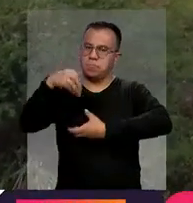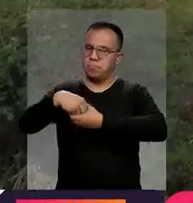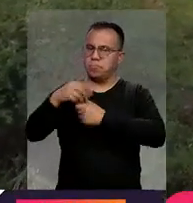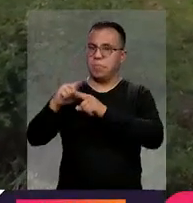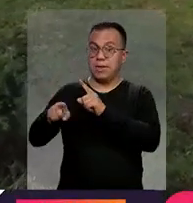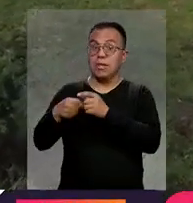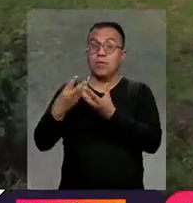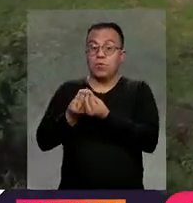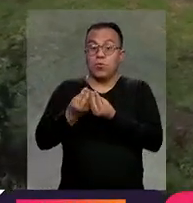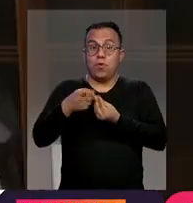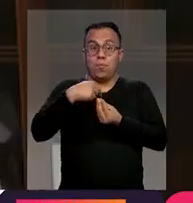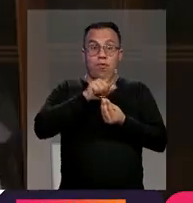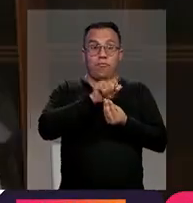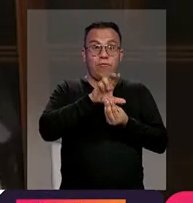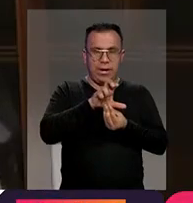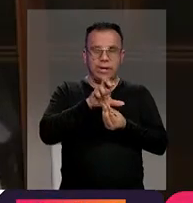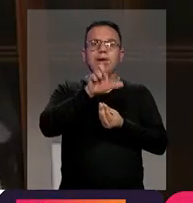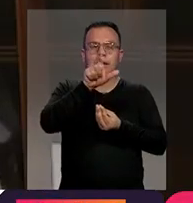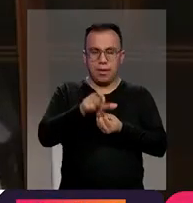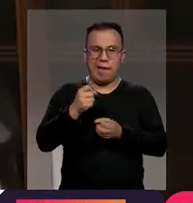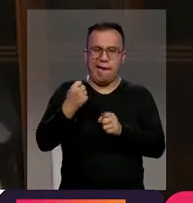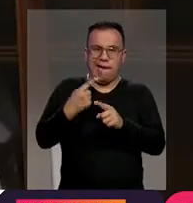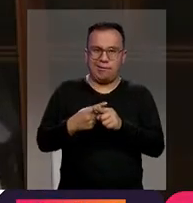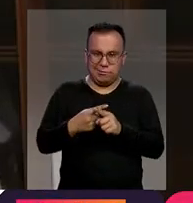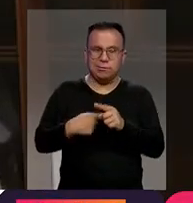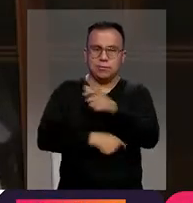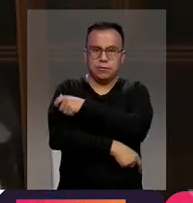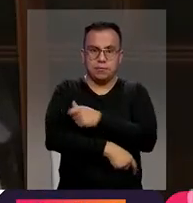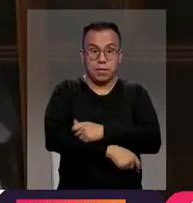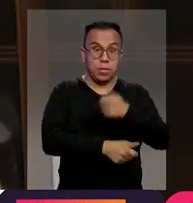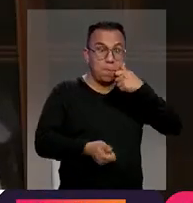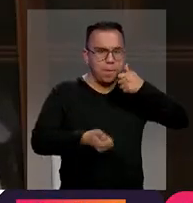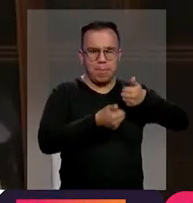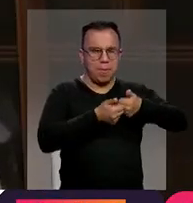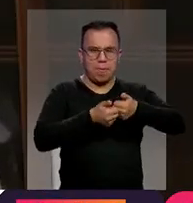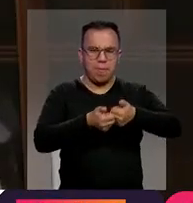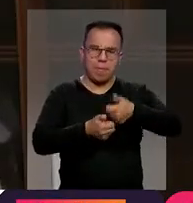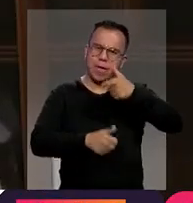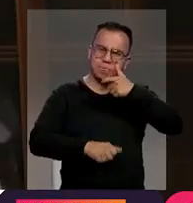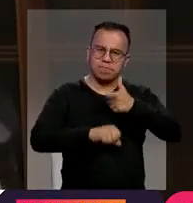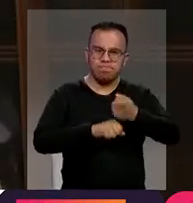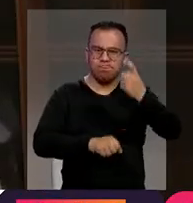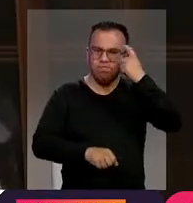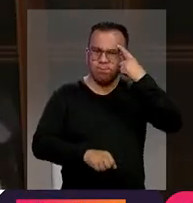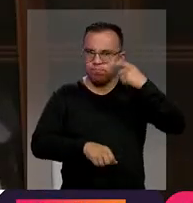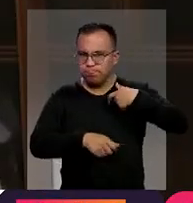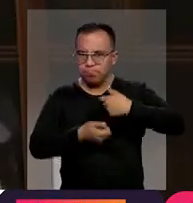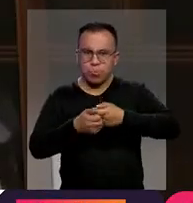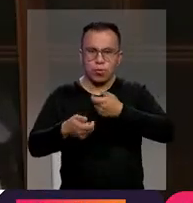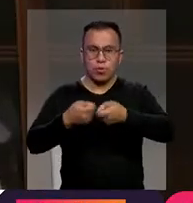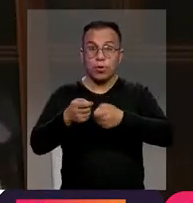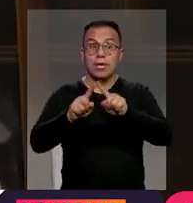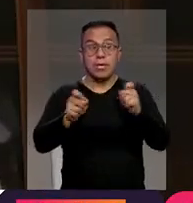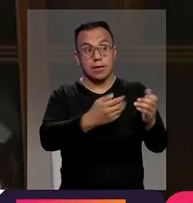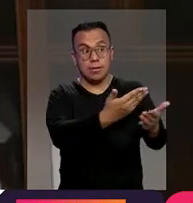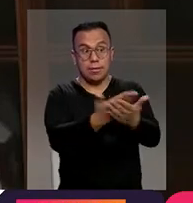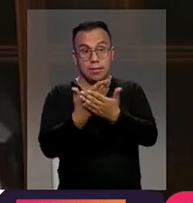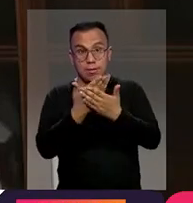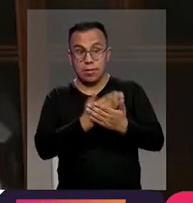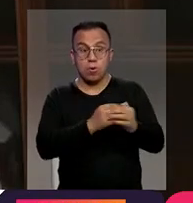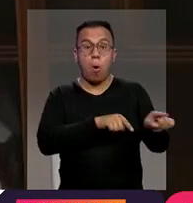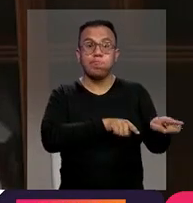las disidencias de las FARC. Según información de inteligencia y lo reportado por las unidades